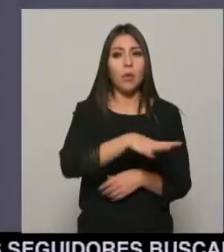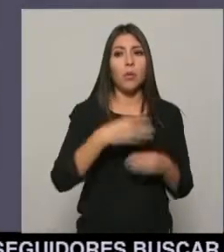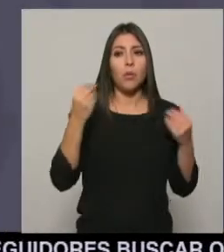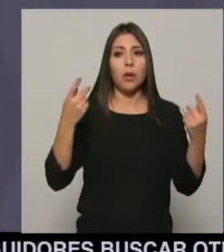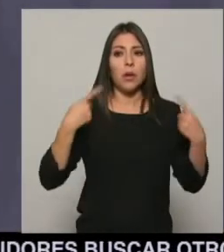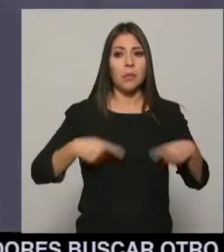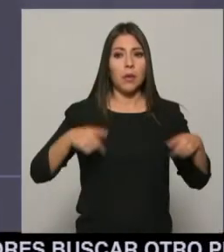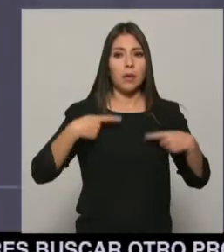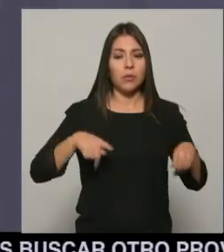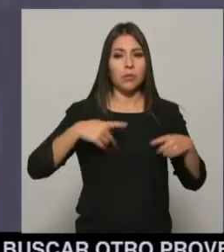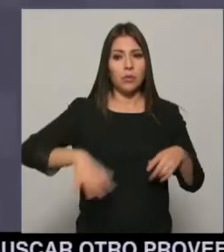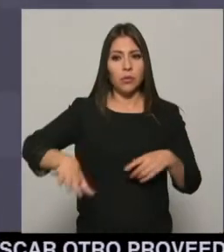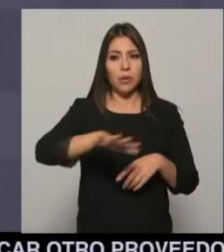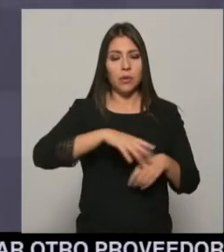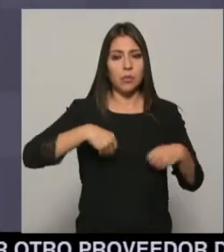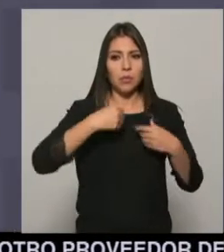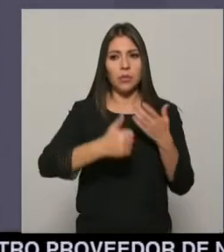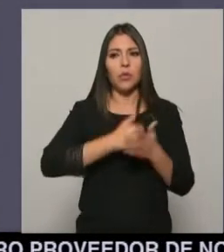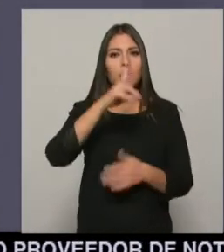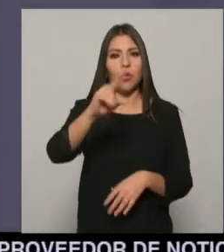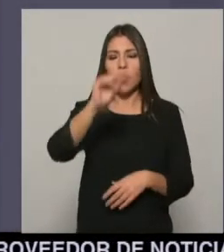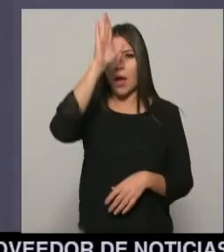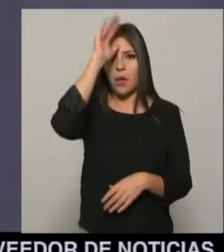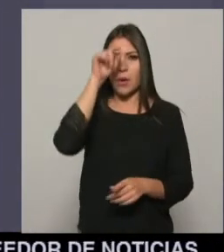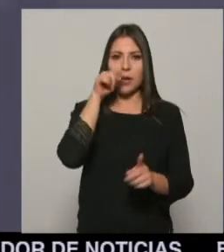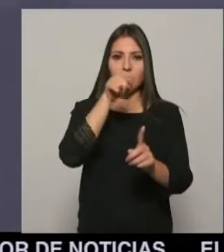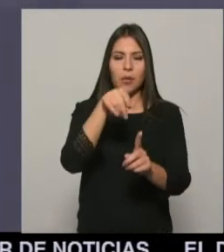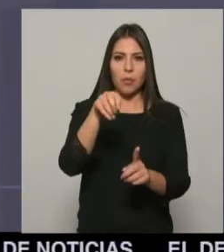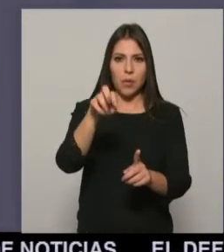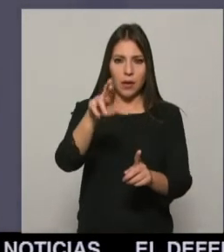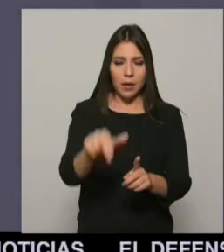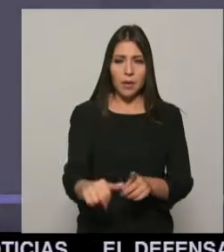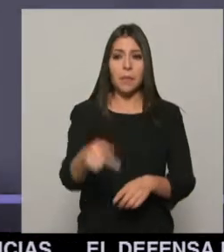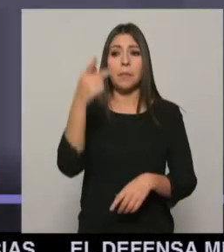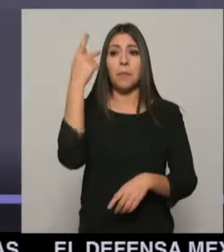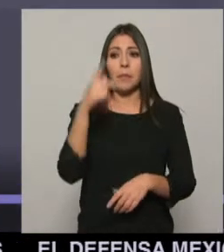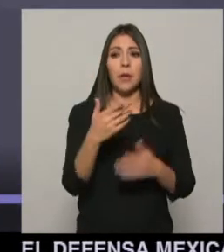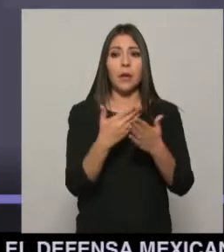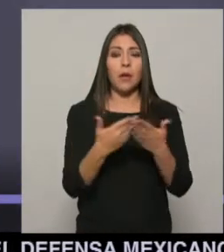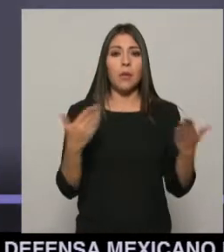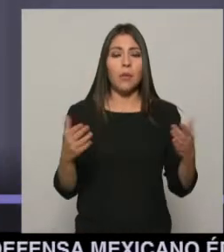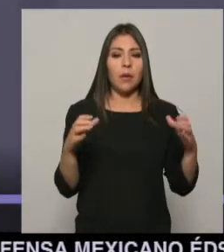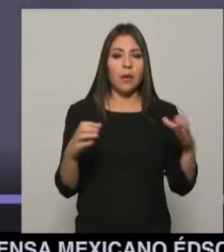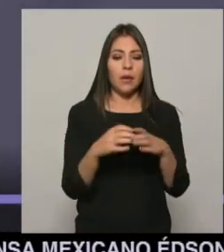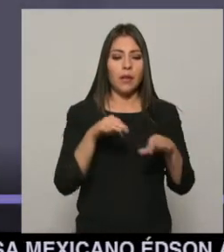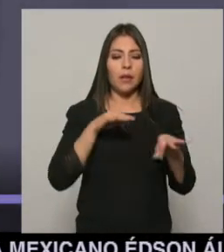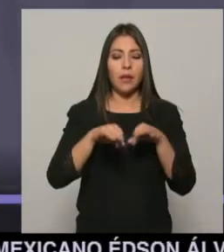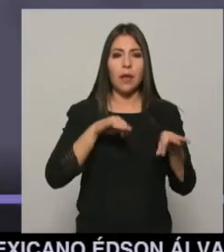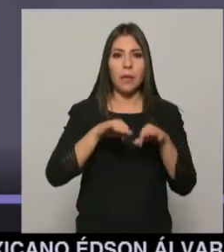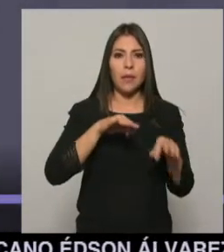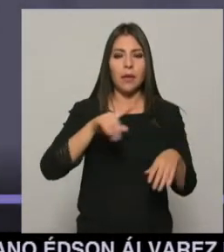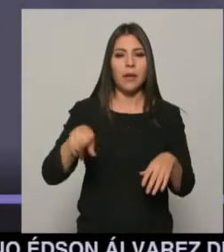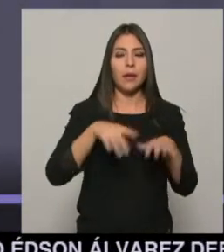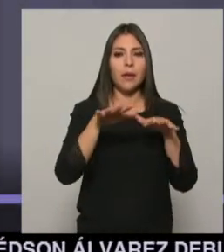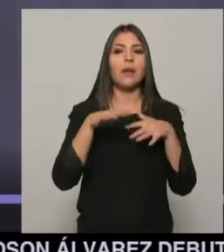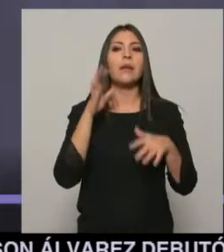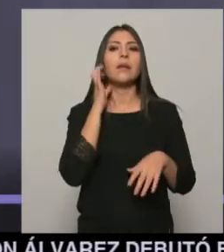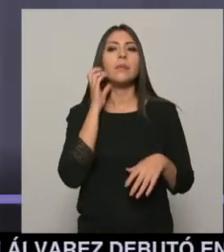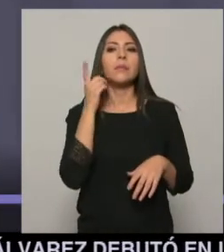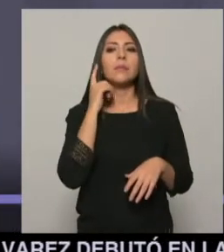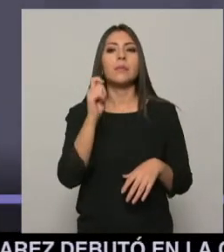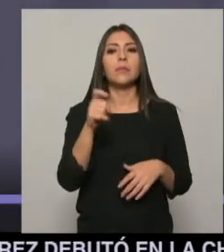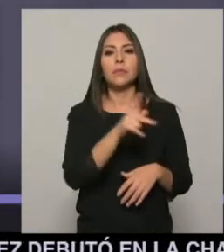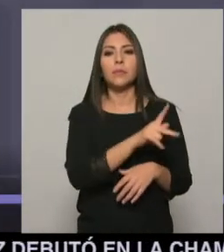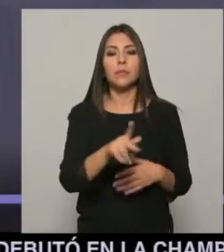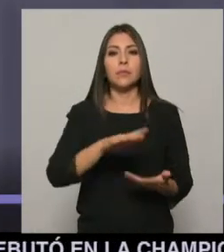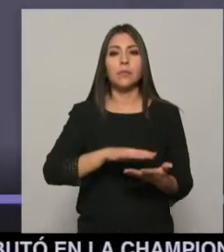no simpatizaron con ese proyecto. Sin embargo, las condiciones de gobernabilidad en la Asamblea posibilitan de que la minoría más grande